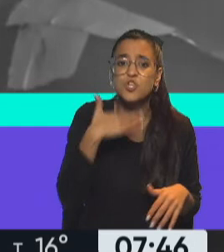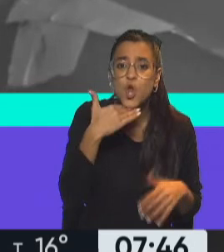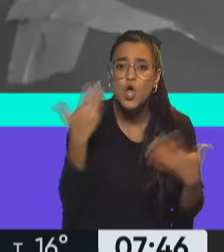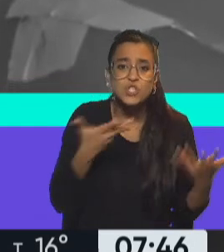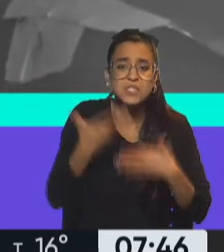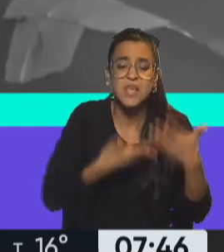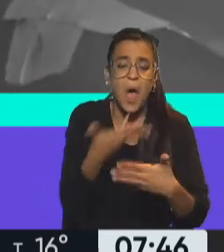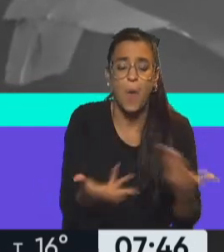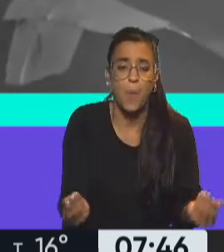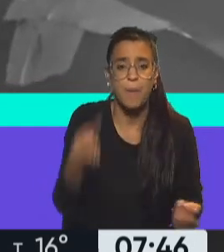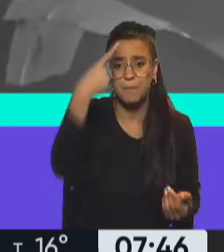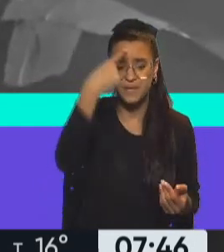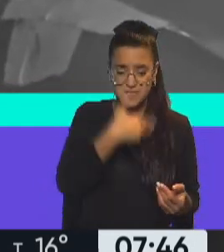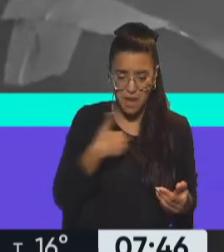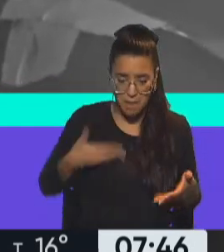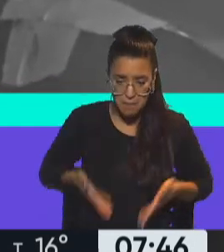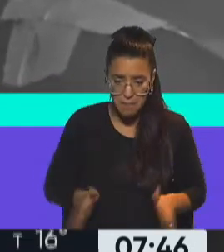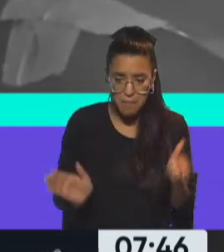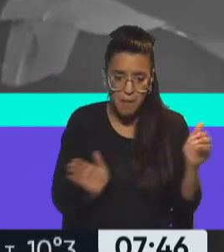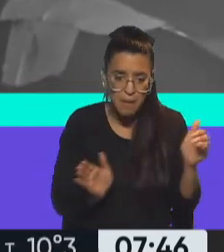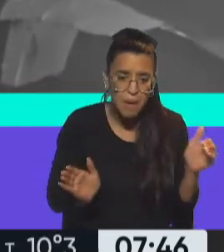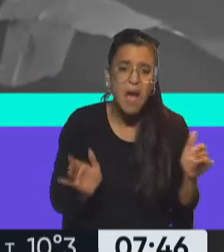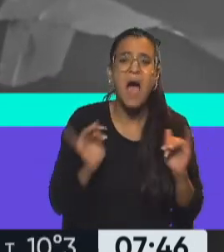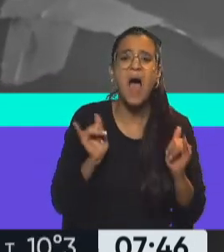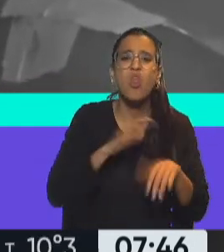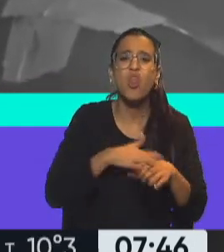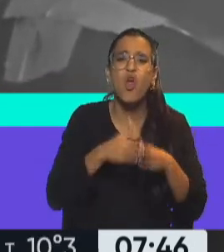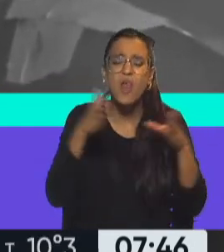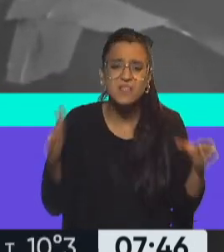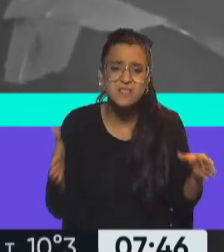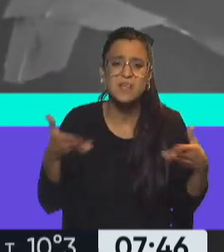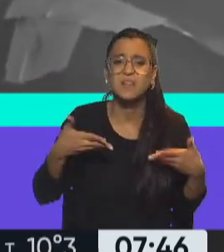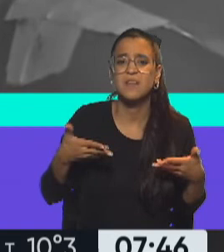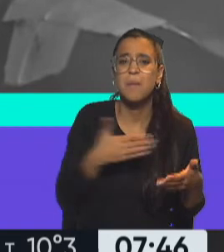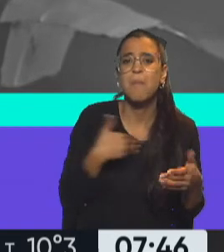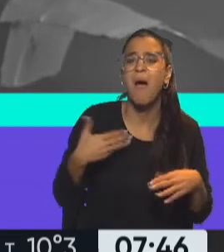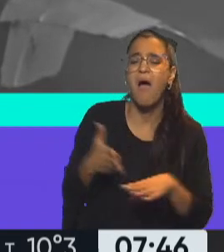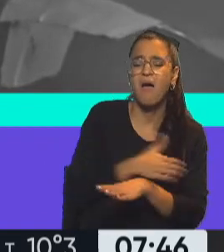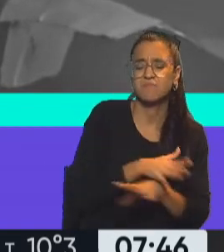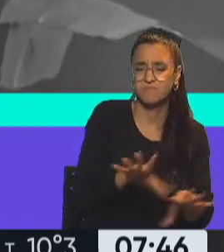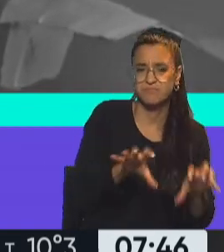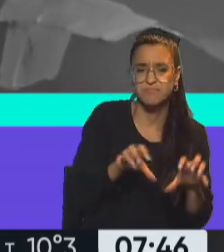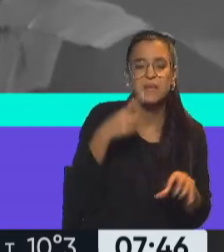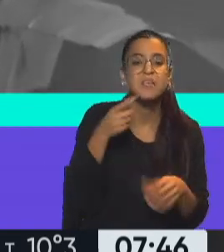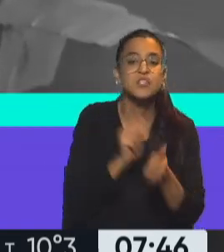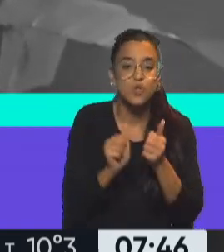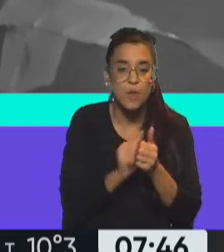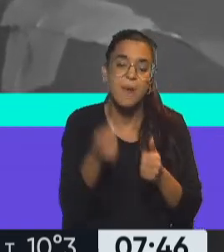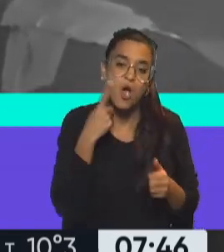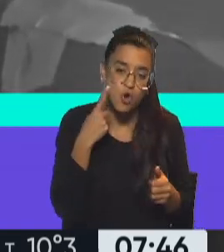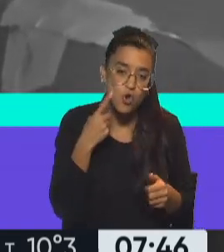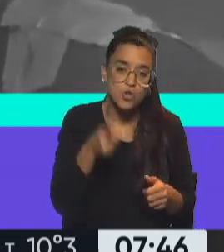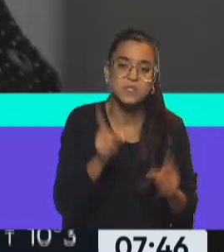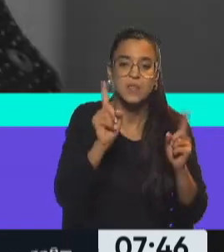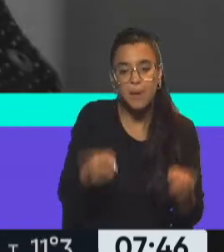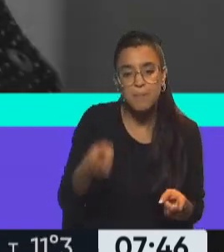saberlo. Pensar en maternar, maternar en la adolescencia, maternar antes de tiempo. Una historia para conocer y